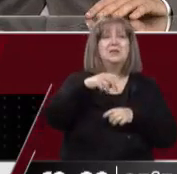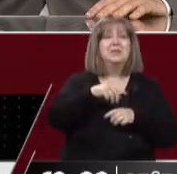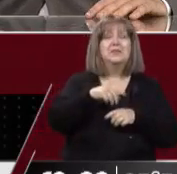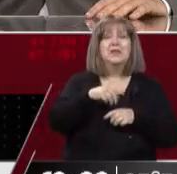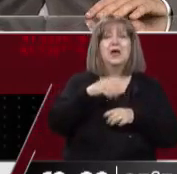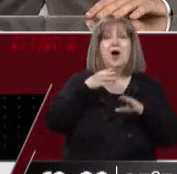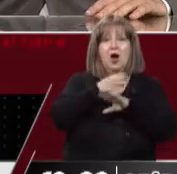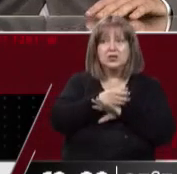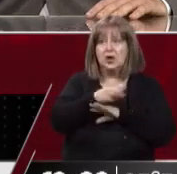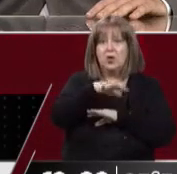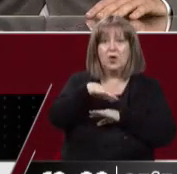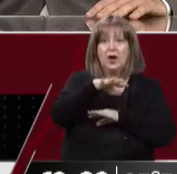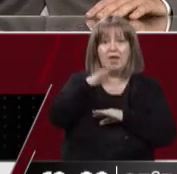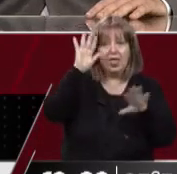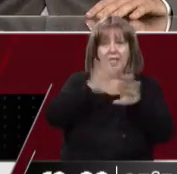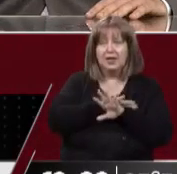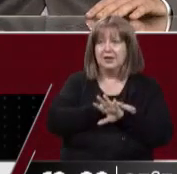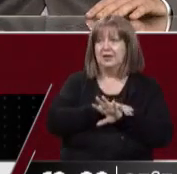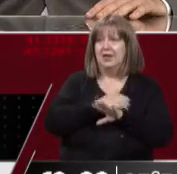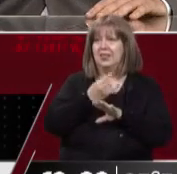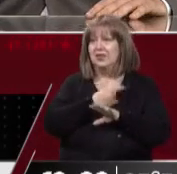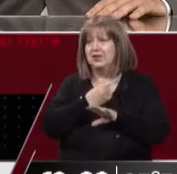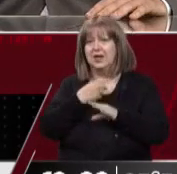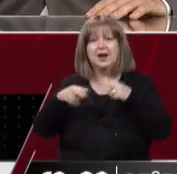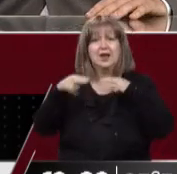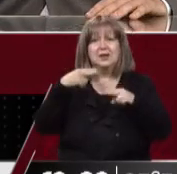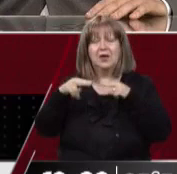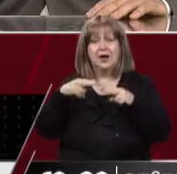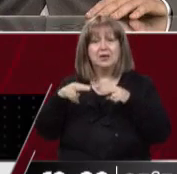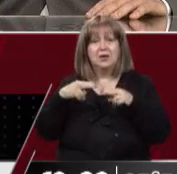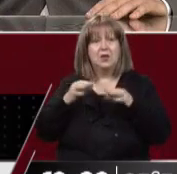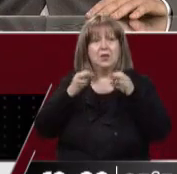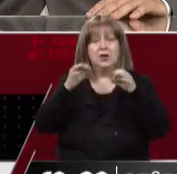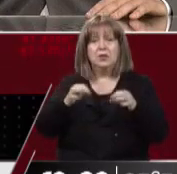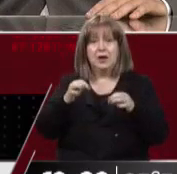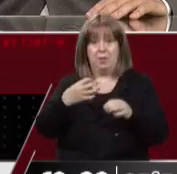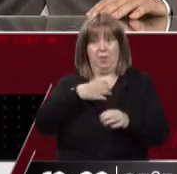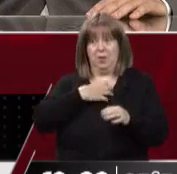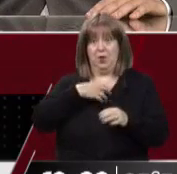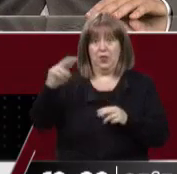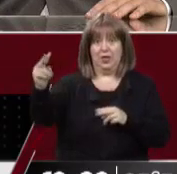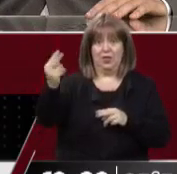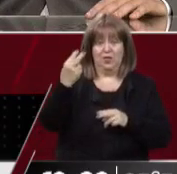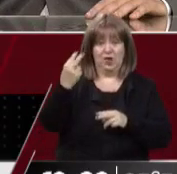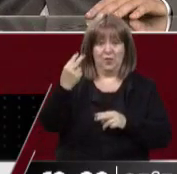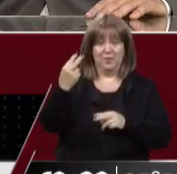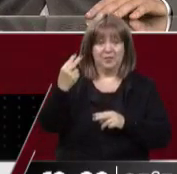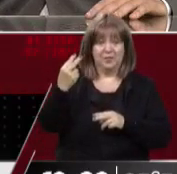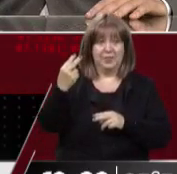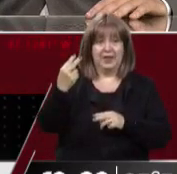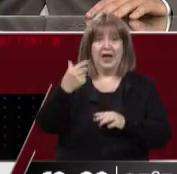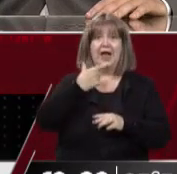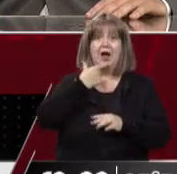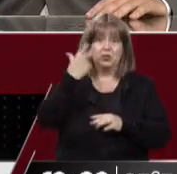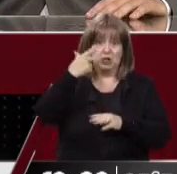Salimos y nos metimos en otro lugar equivocado y no encontramos restaurante. Cuando llegamos ahí, el dueño del